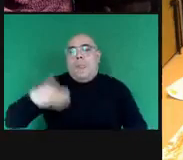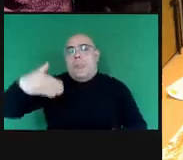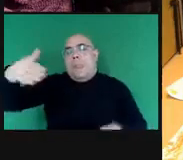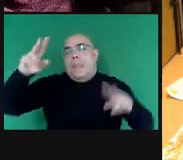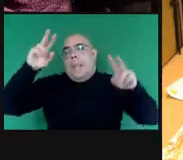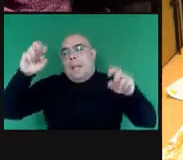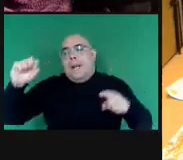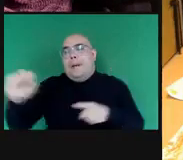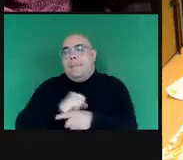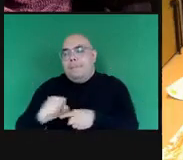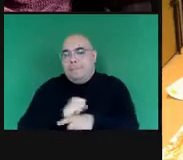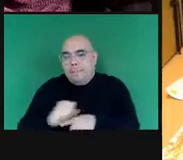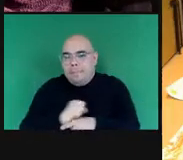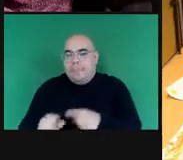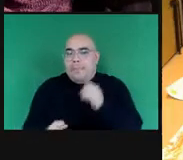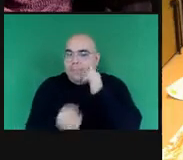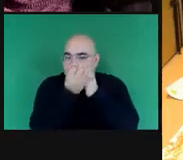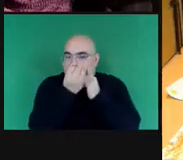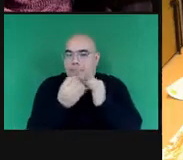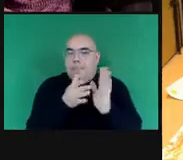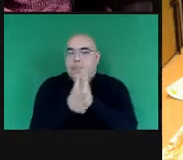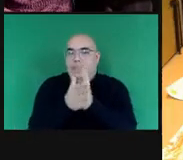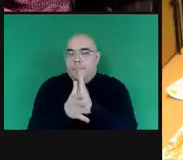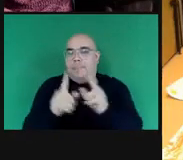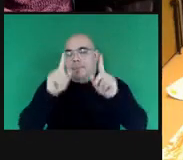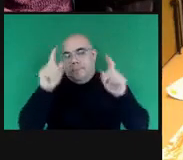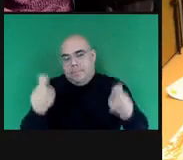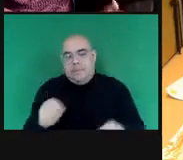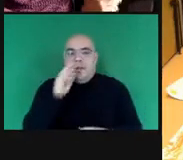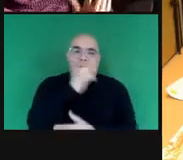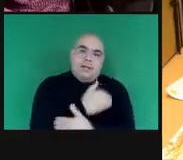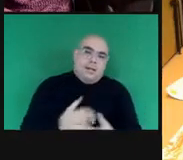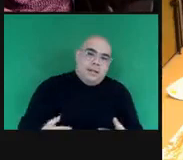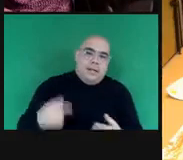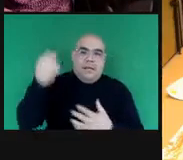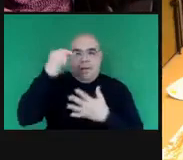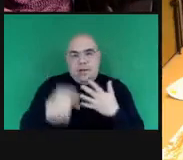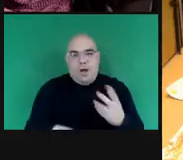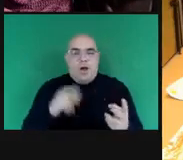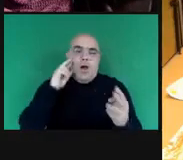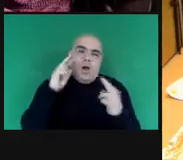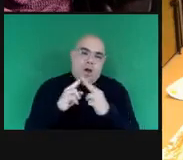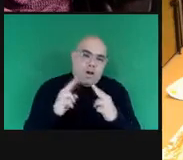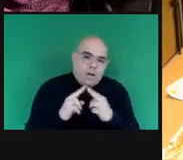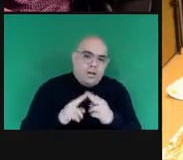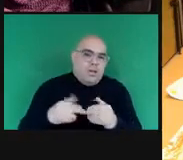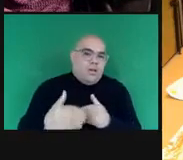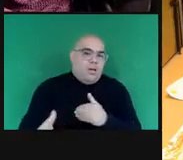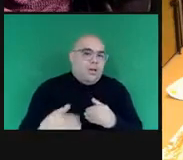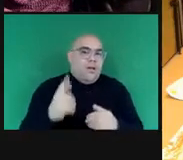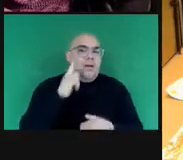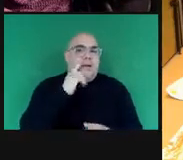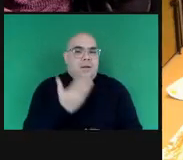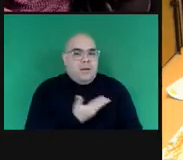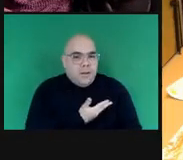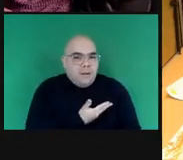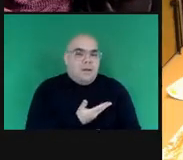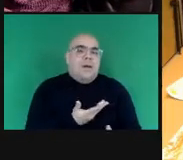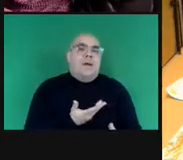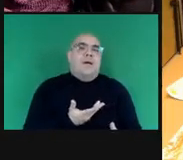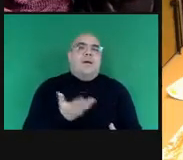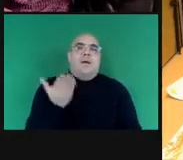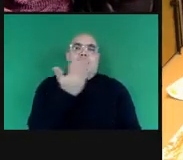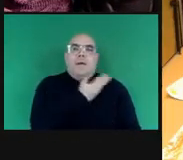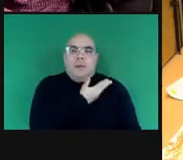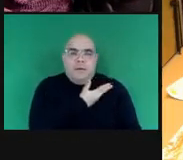ejercicios pedagógicos con esta comunidad, con estos niños, fuimos pudiendo conocer también a los padres, a las madres, a